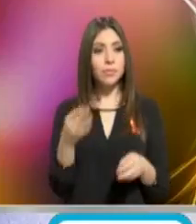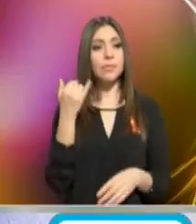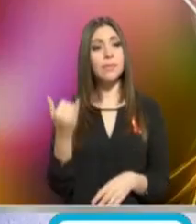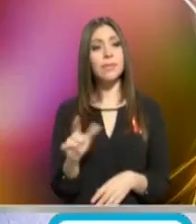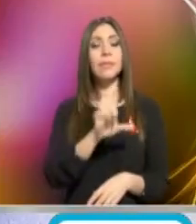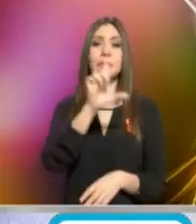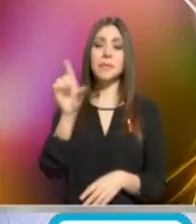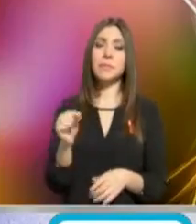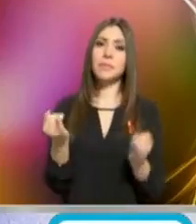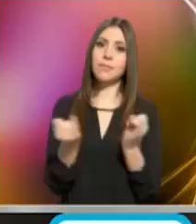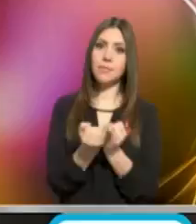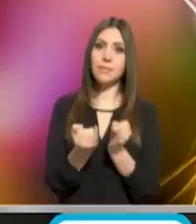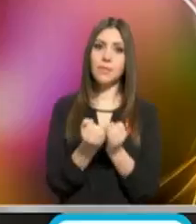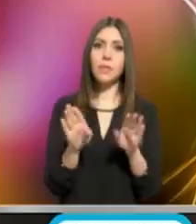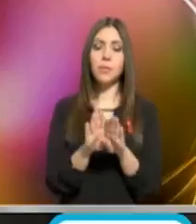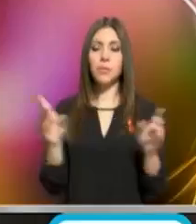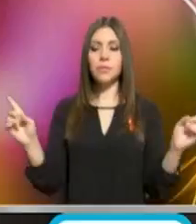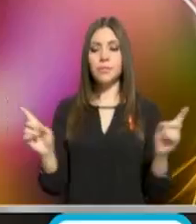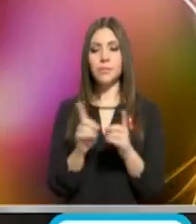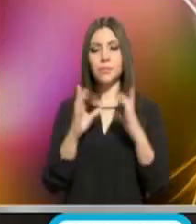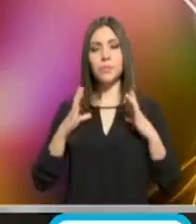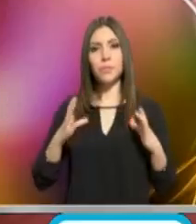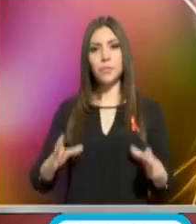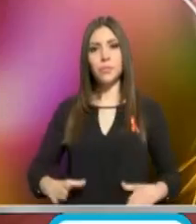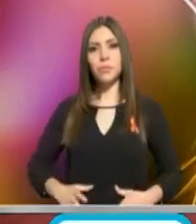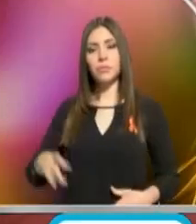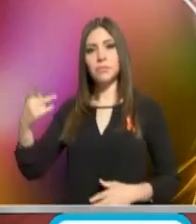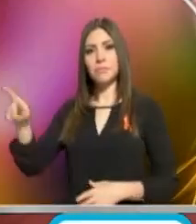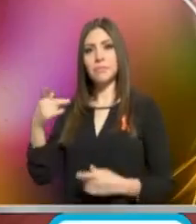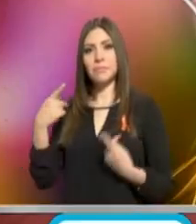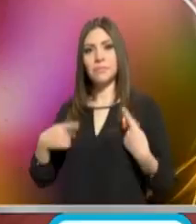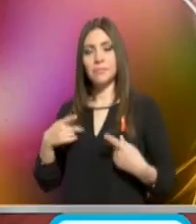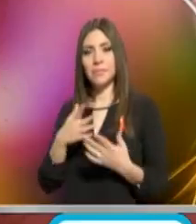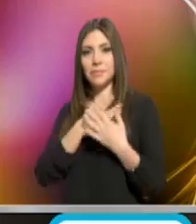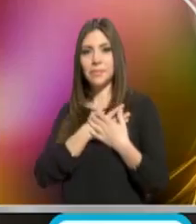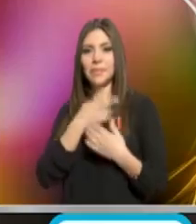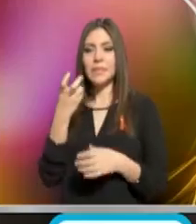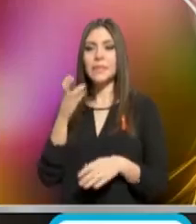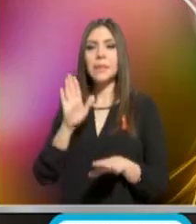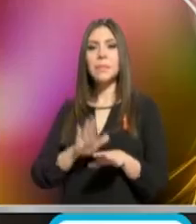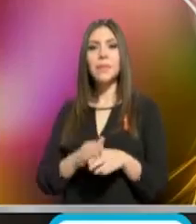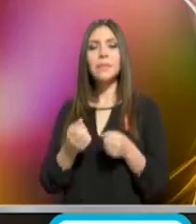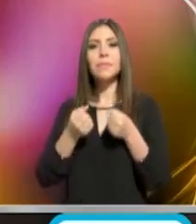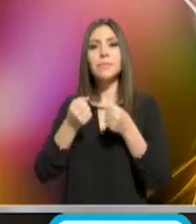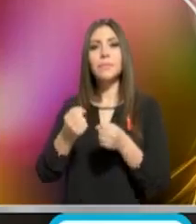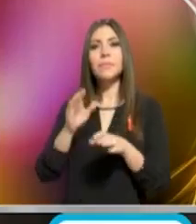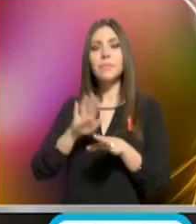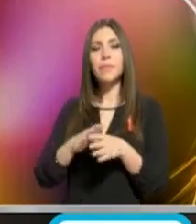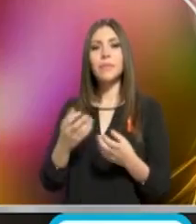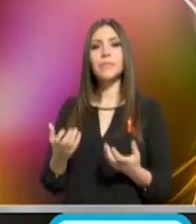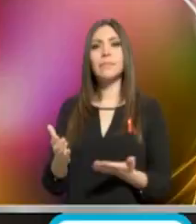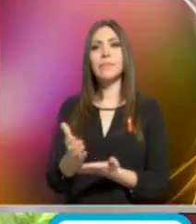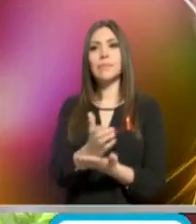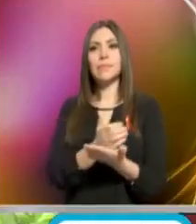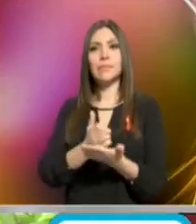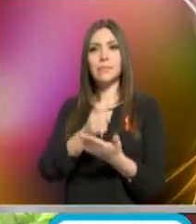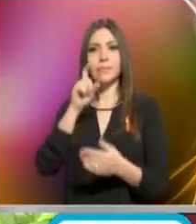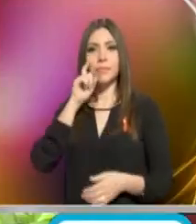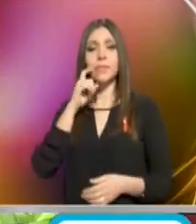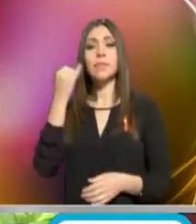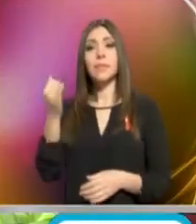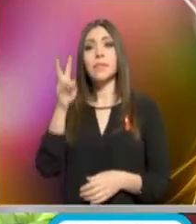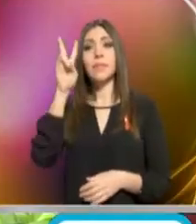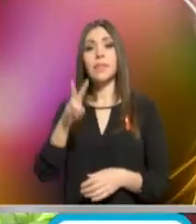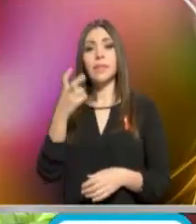entonces, por supuesto que también el encuentro con el cuerpo de nuestro amado es mucho más intenso. Y es que Qué viene muy ligado interesante. porque precisamente en la